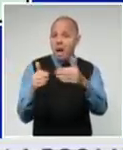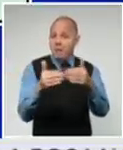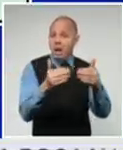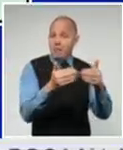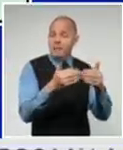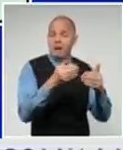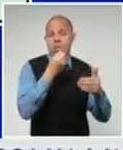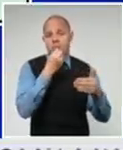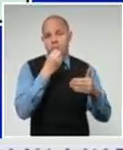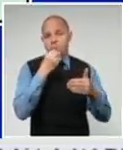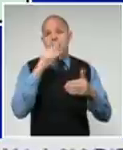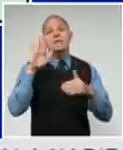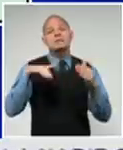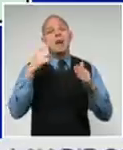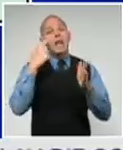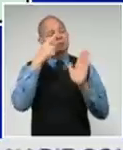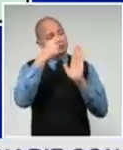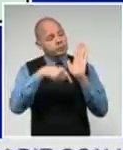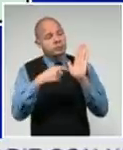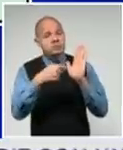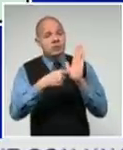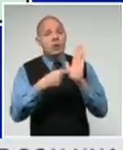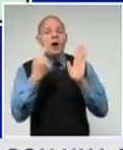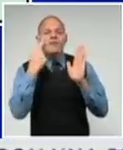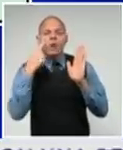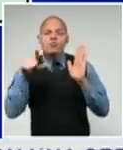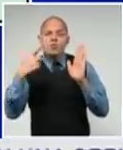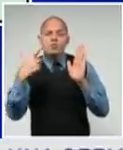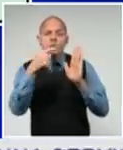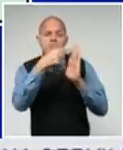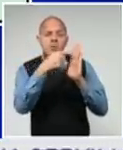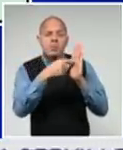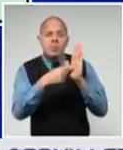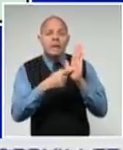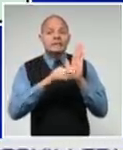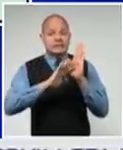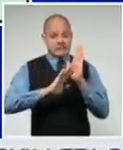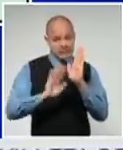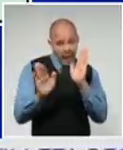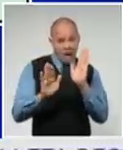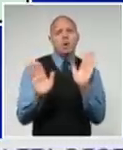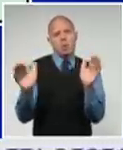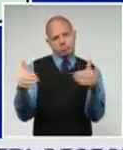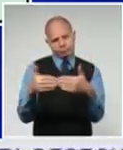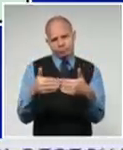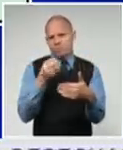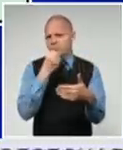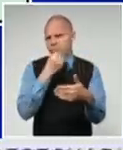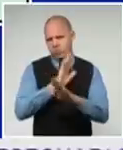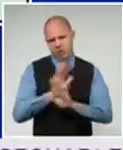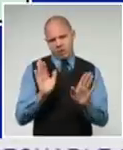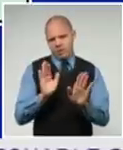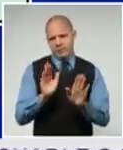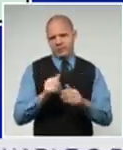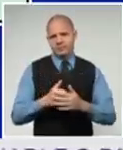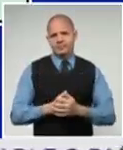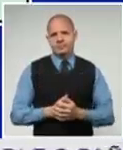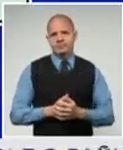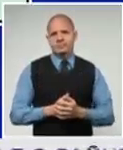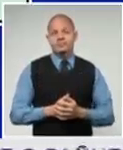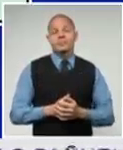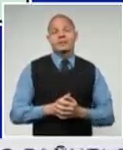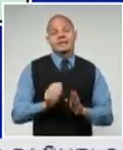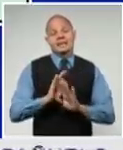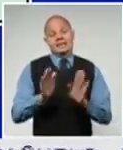que un tanto vuelva a la nueva normalidad estos territorios. Estamos hablando de un evento